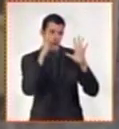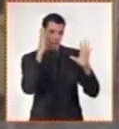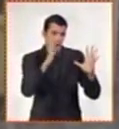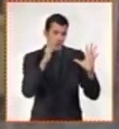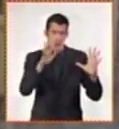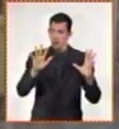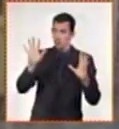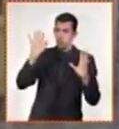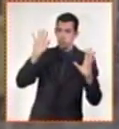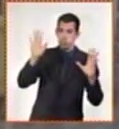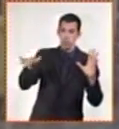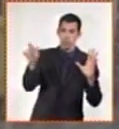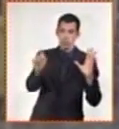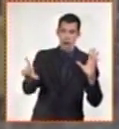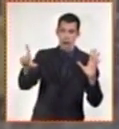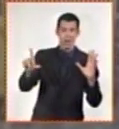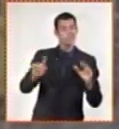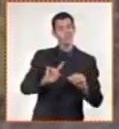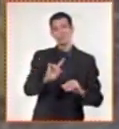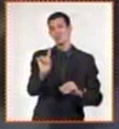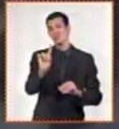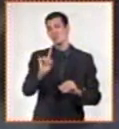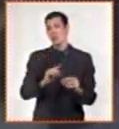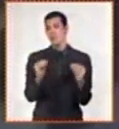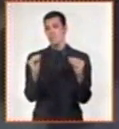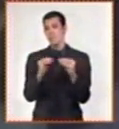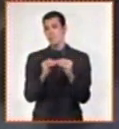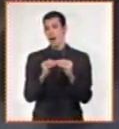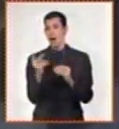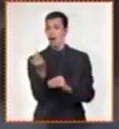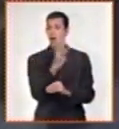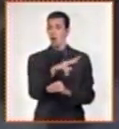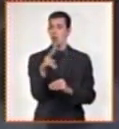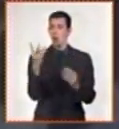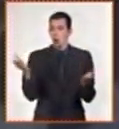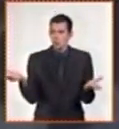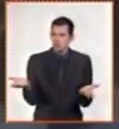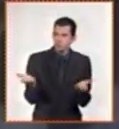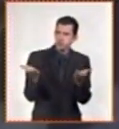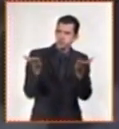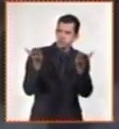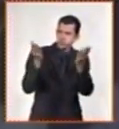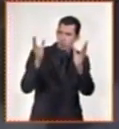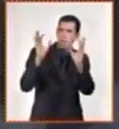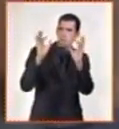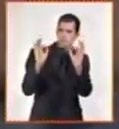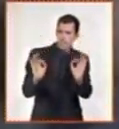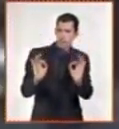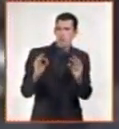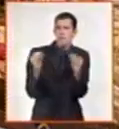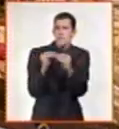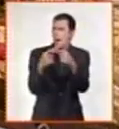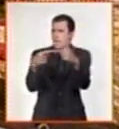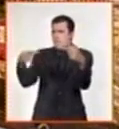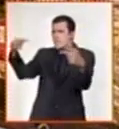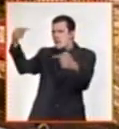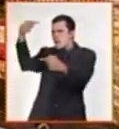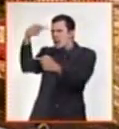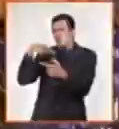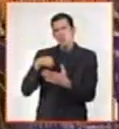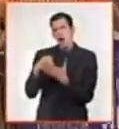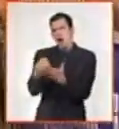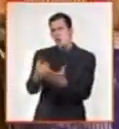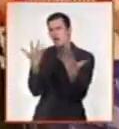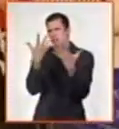el brote de la pandemia, el gobierno chino se ha adherido al principio de anteponer al pueblo y la vida, insistiendo